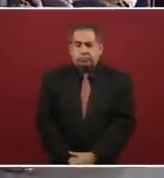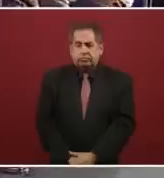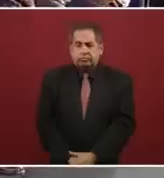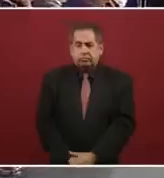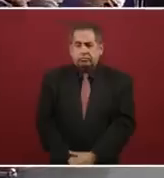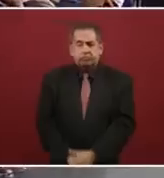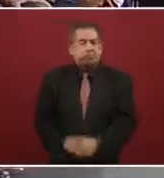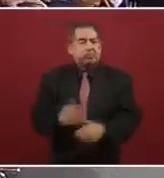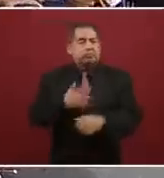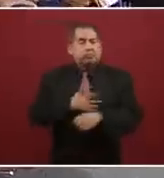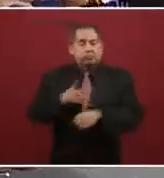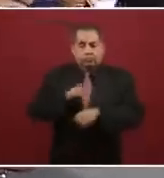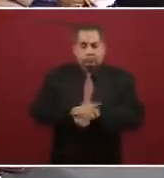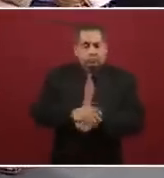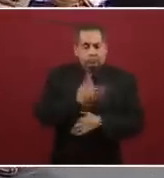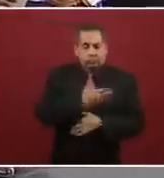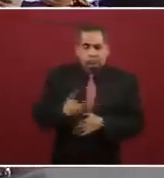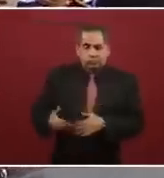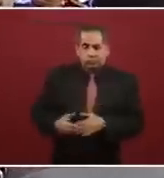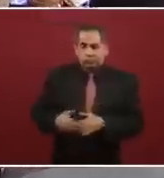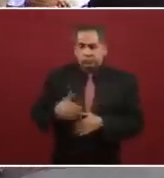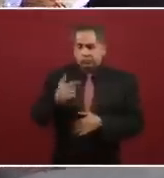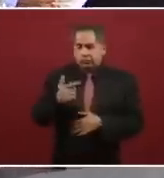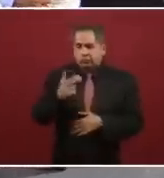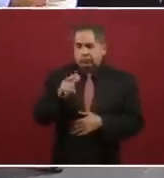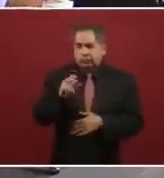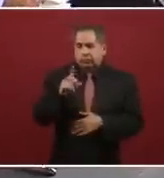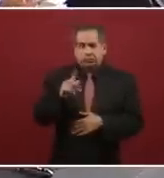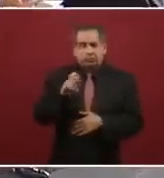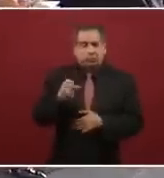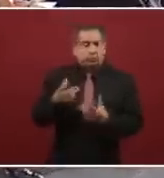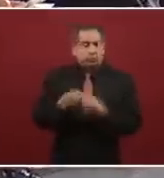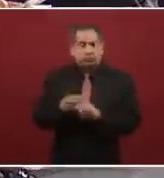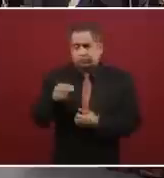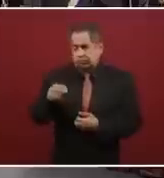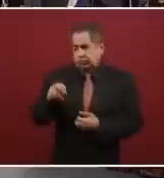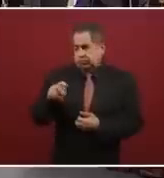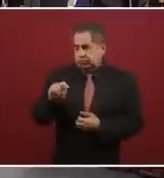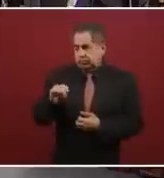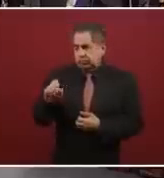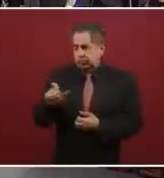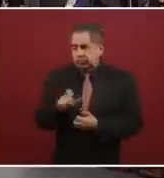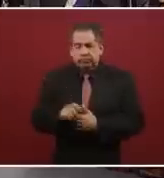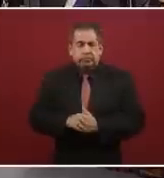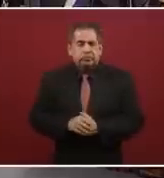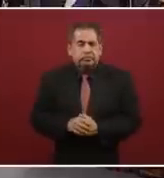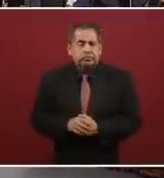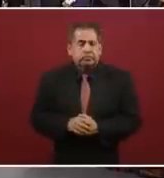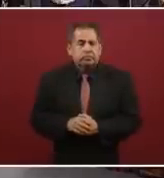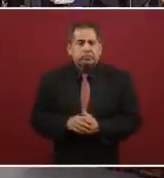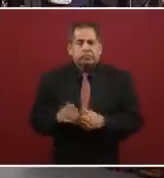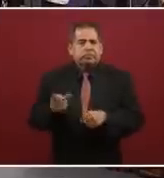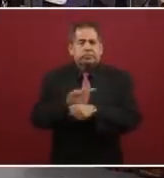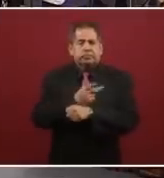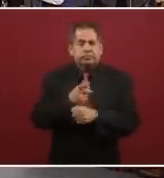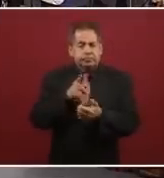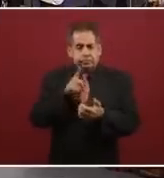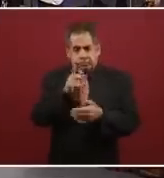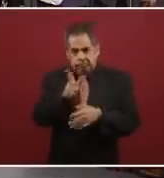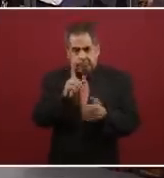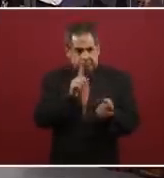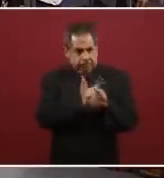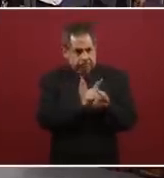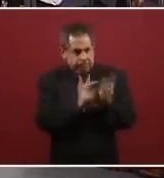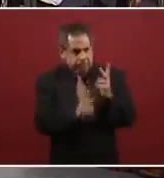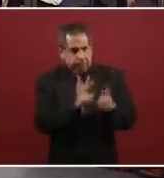Buenos días, presidente. Guadalupe Vallejo, en Notimex. Primero, nada más si nos puede ampliar brevemente, ¿qué fue lo que pasó? Se habló con Claudia Sheinbaum,